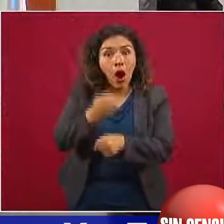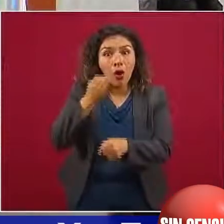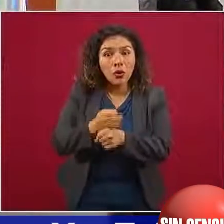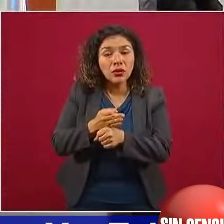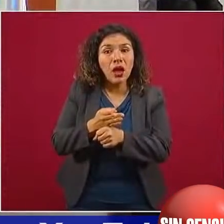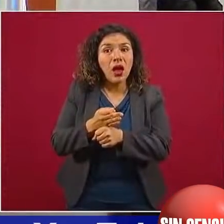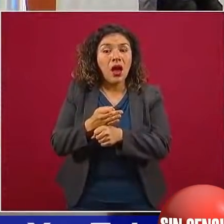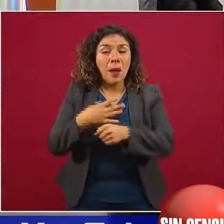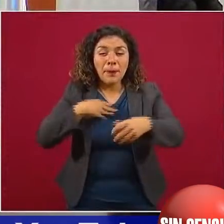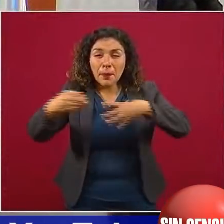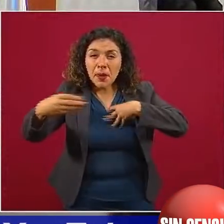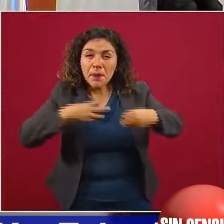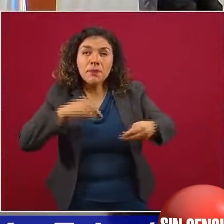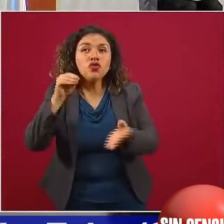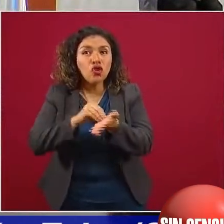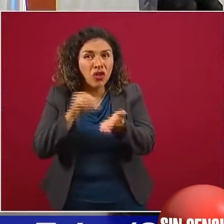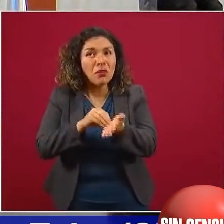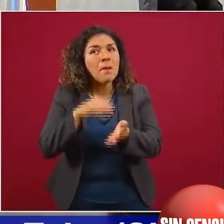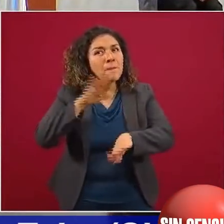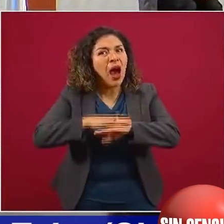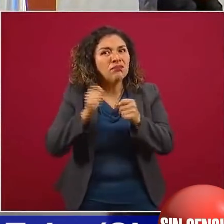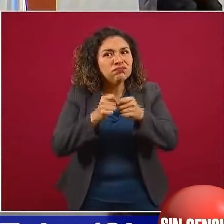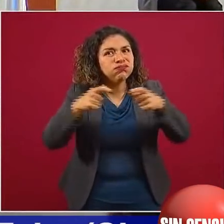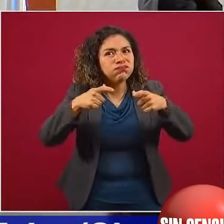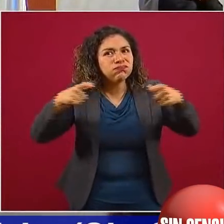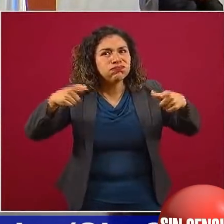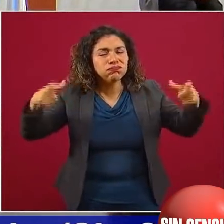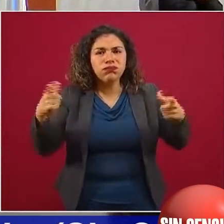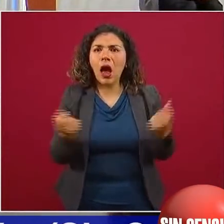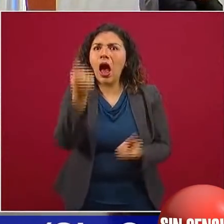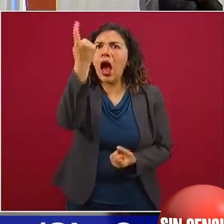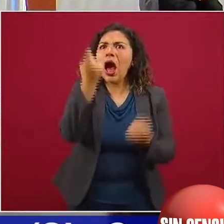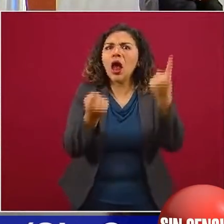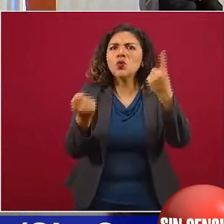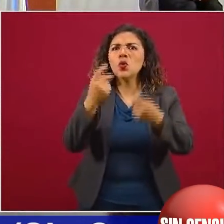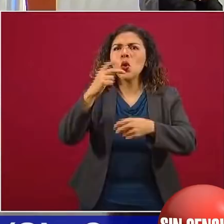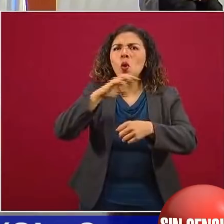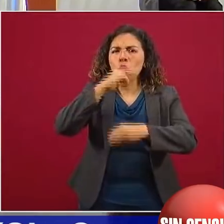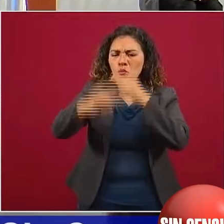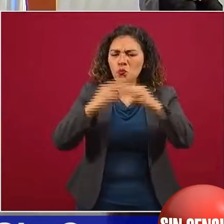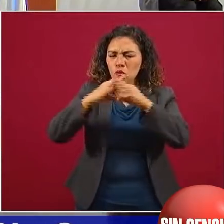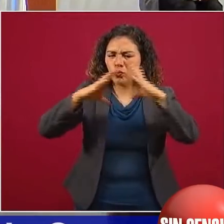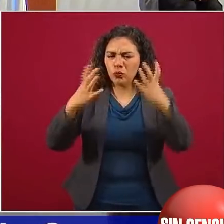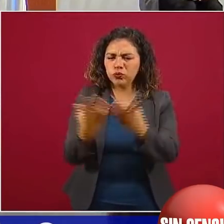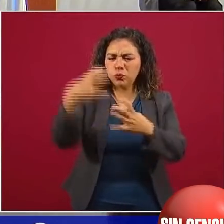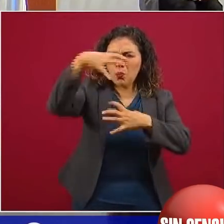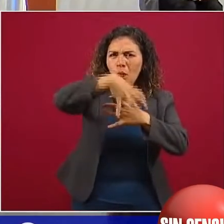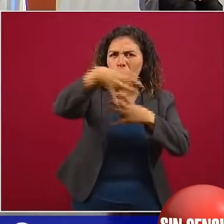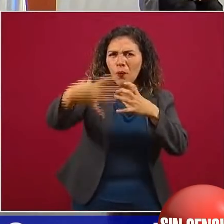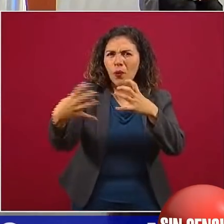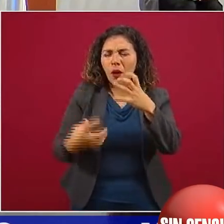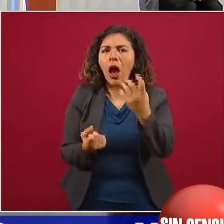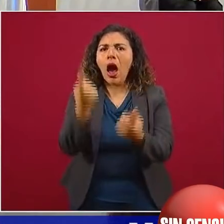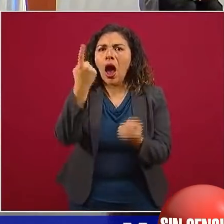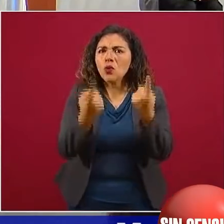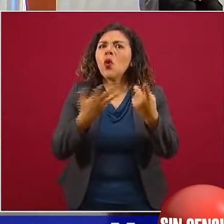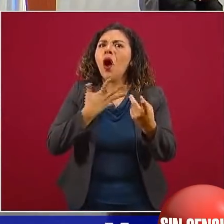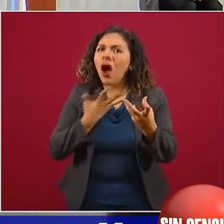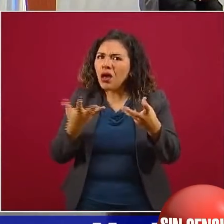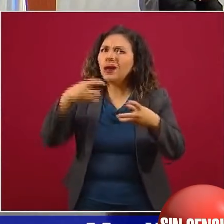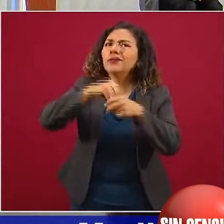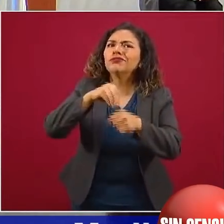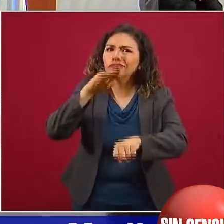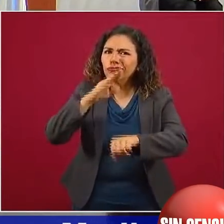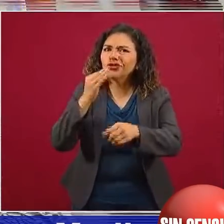está en una fase todavía expansiva y hay algunos continentes que se van incorporando a la epidemia, todavía siendo